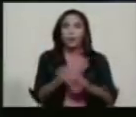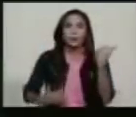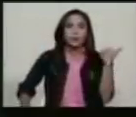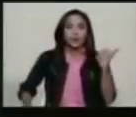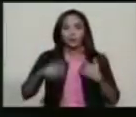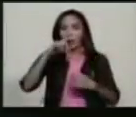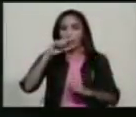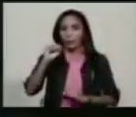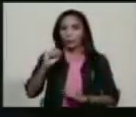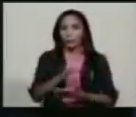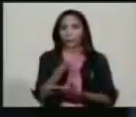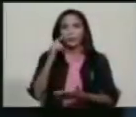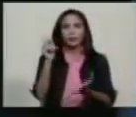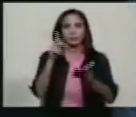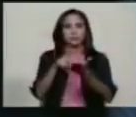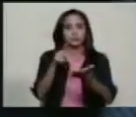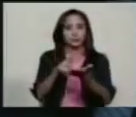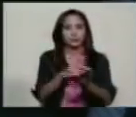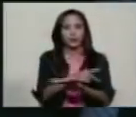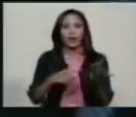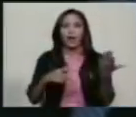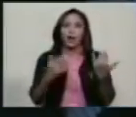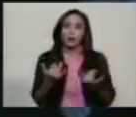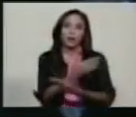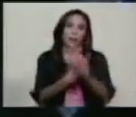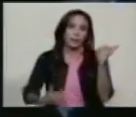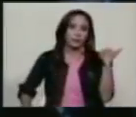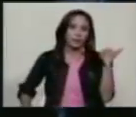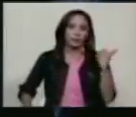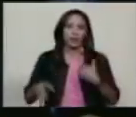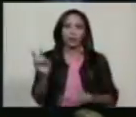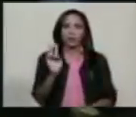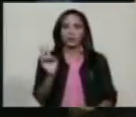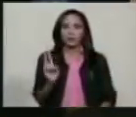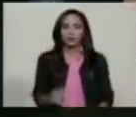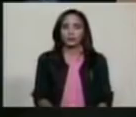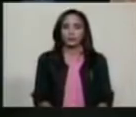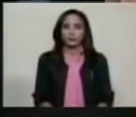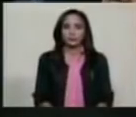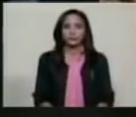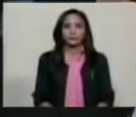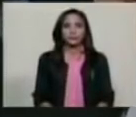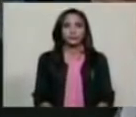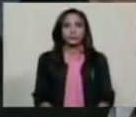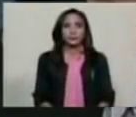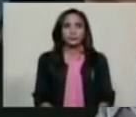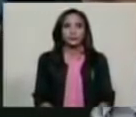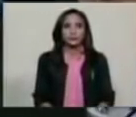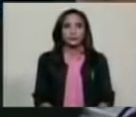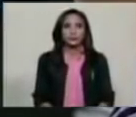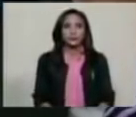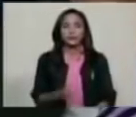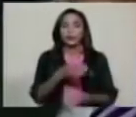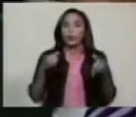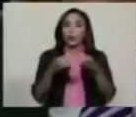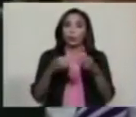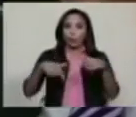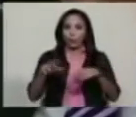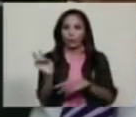Maduro Moros, presidente constitucional de la República Bolivariana de Venezuela. La delegación venezolana